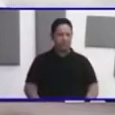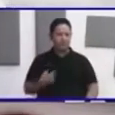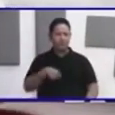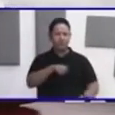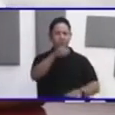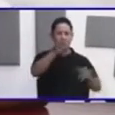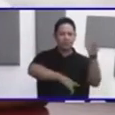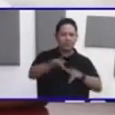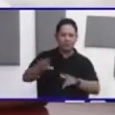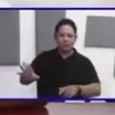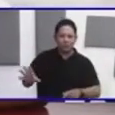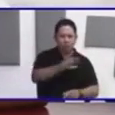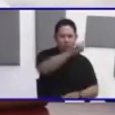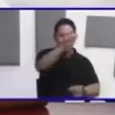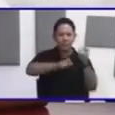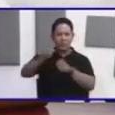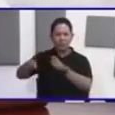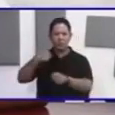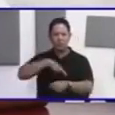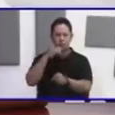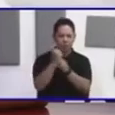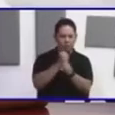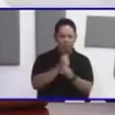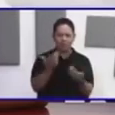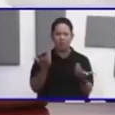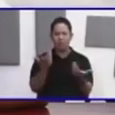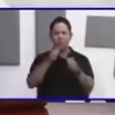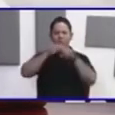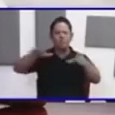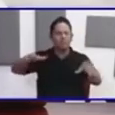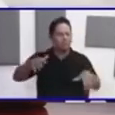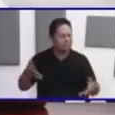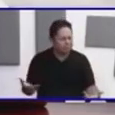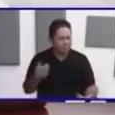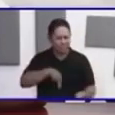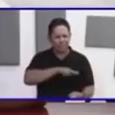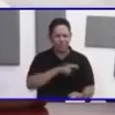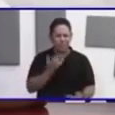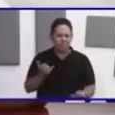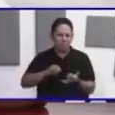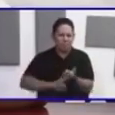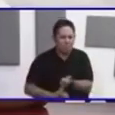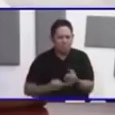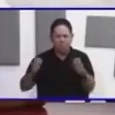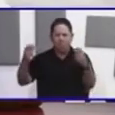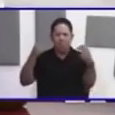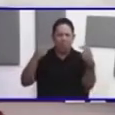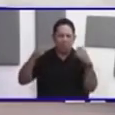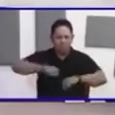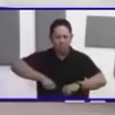las personas que de alguna manera ejercemos una función pública, estamos sujetos precisamente a eso. Pero